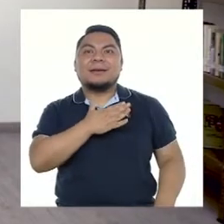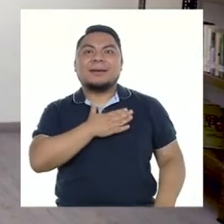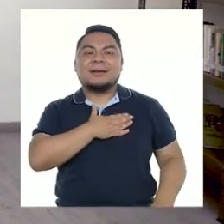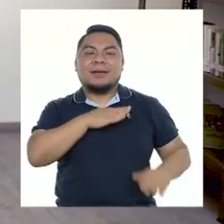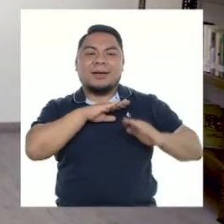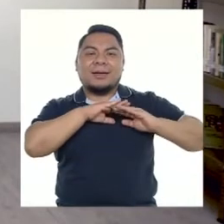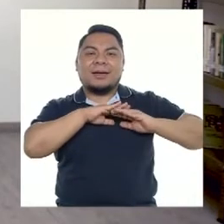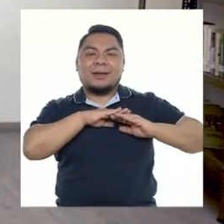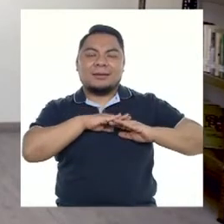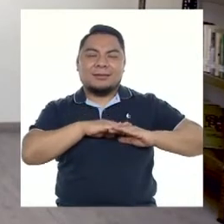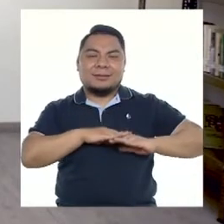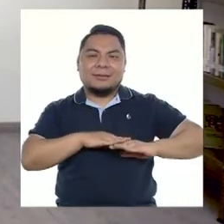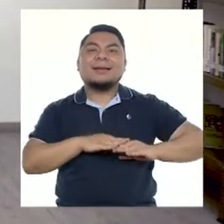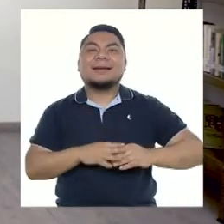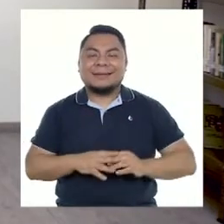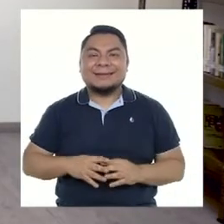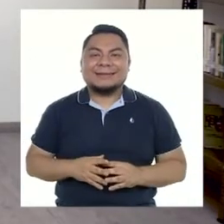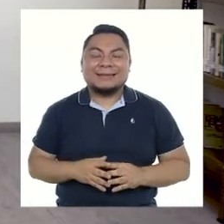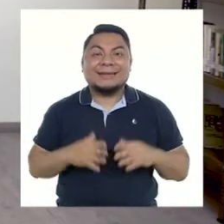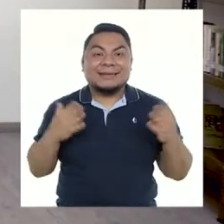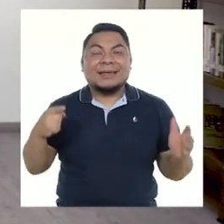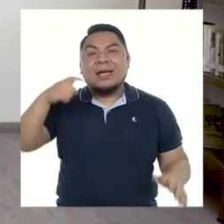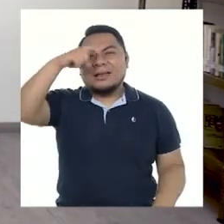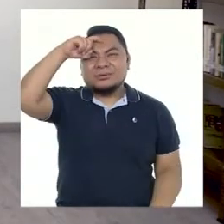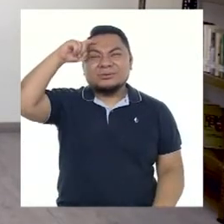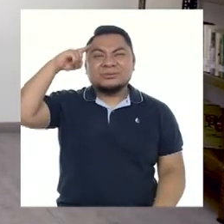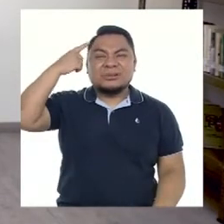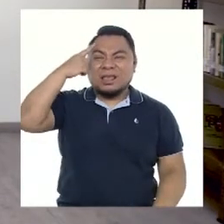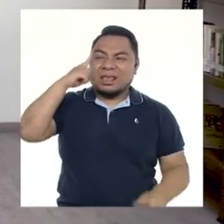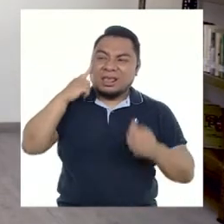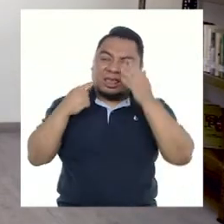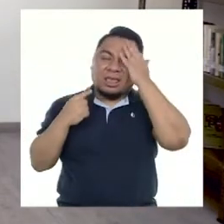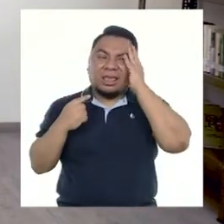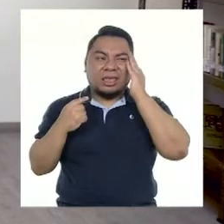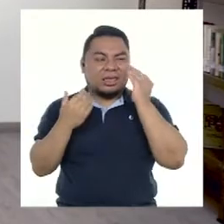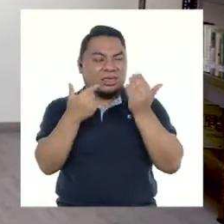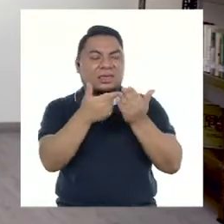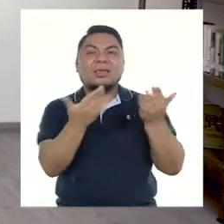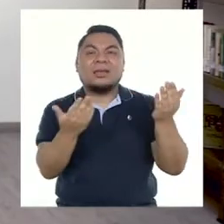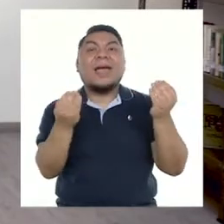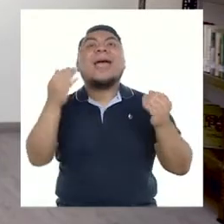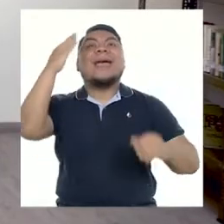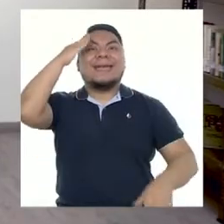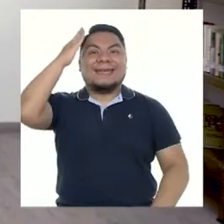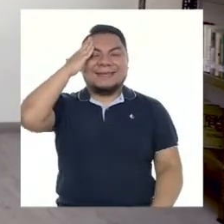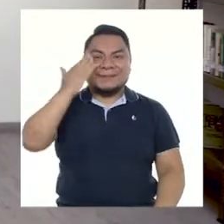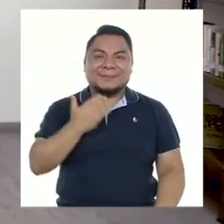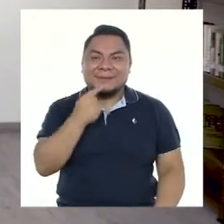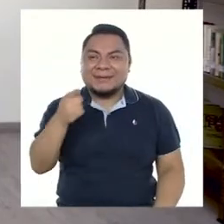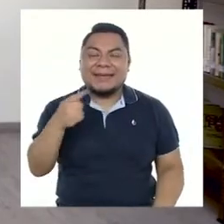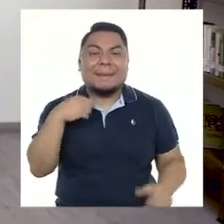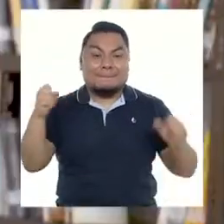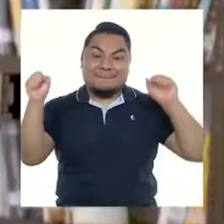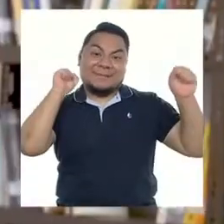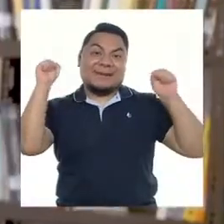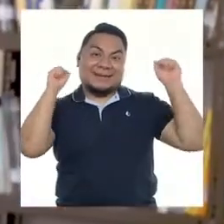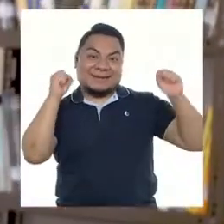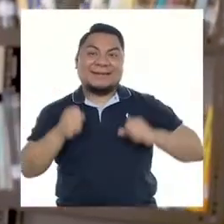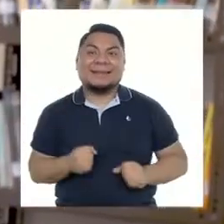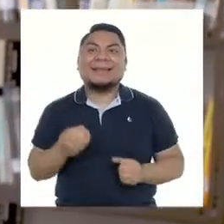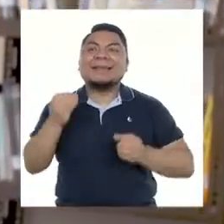se va calmando. Y para el sudor, ya sé, mi toalla.